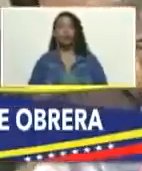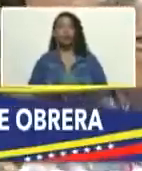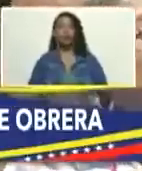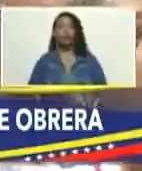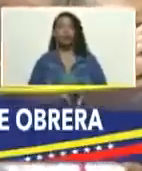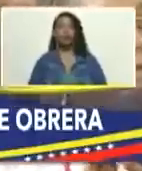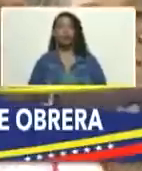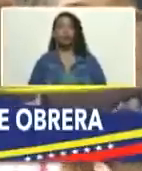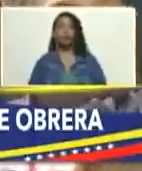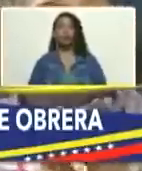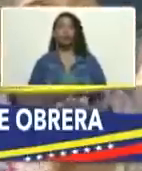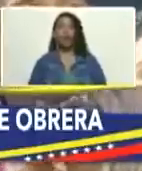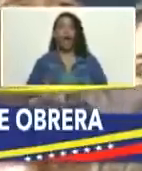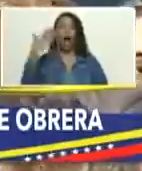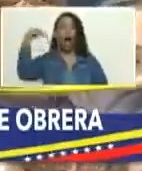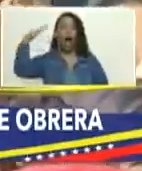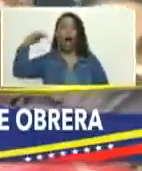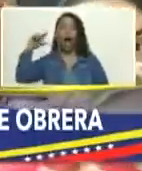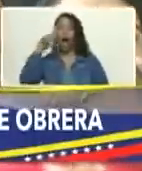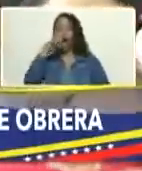desde aquel año